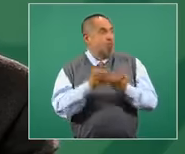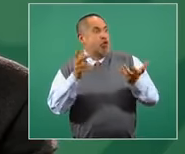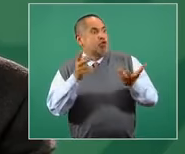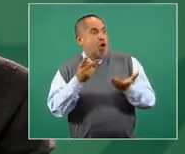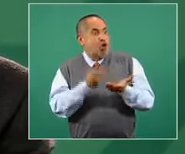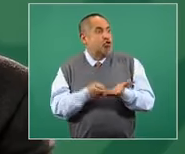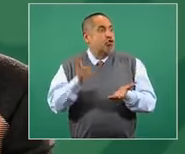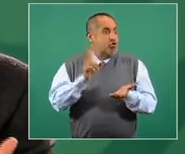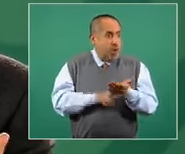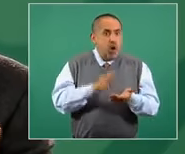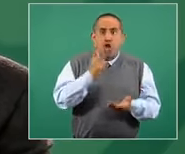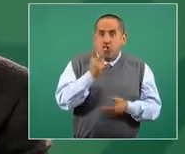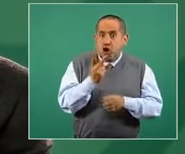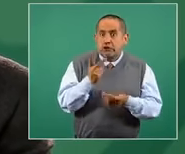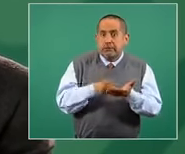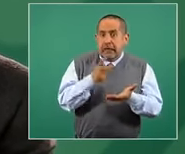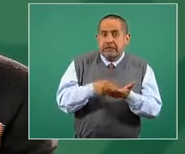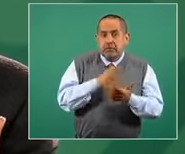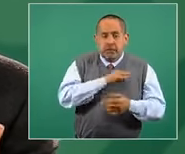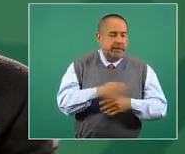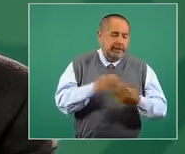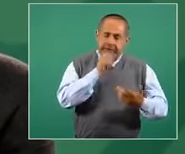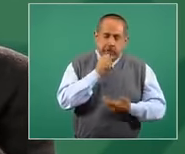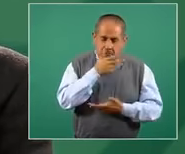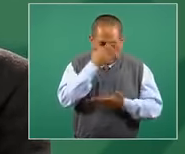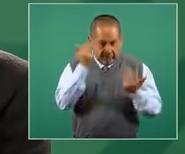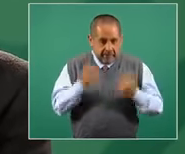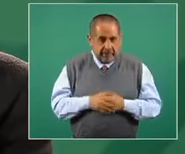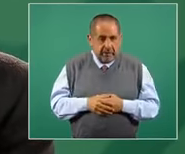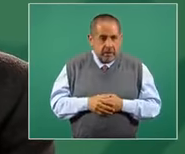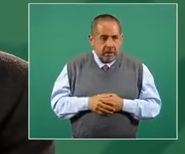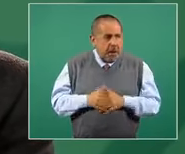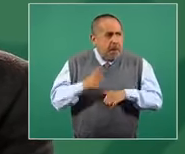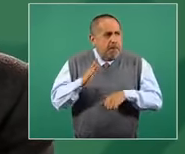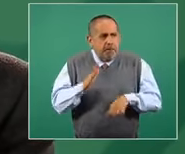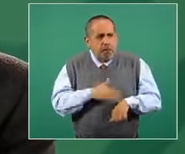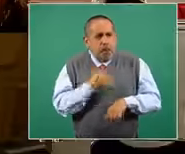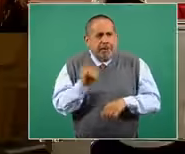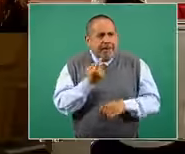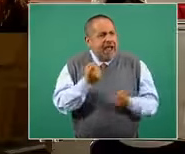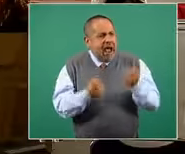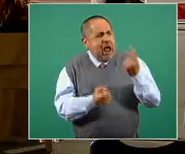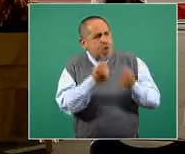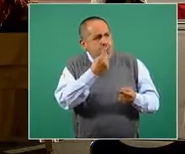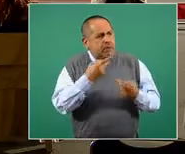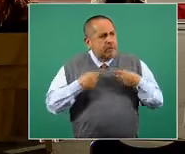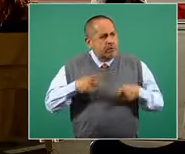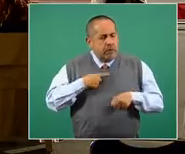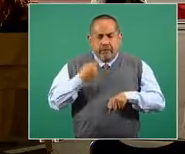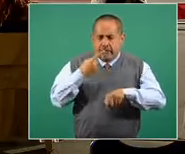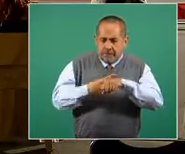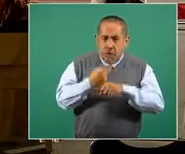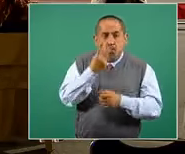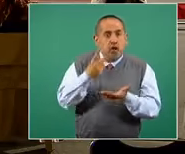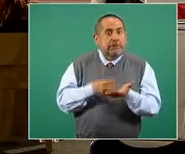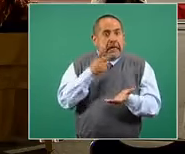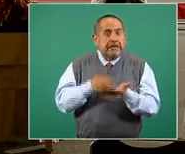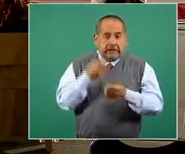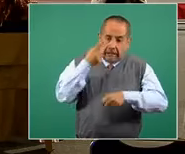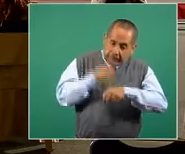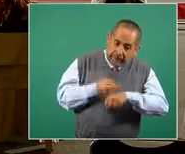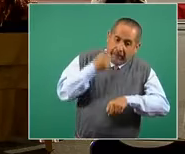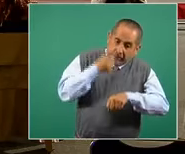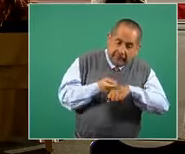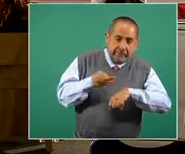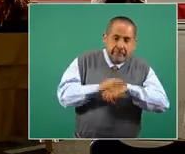recontagios. Menos aún se conoce cuáles son las condiciones específicas que podrían llevar a un recontagio. Arturo Contreras lo